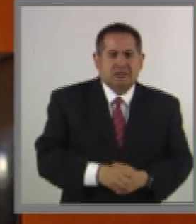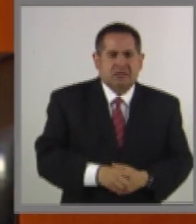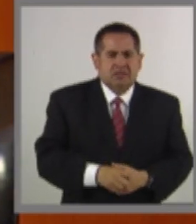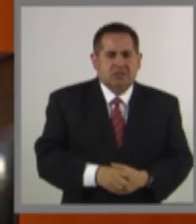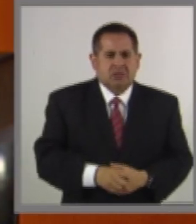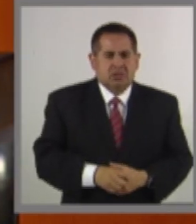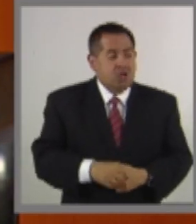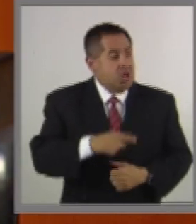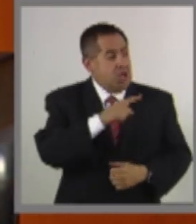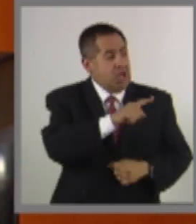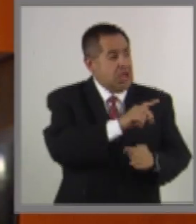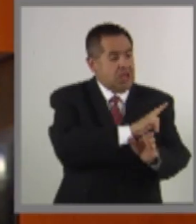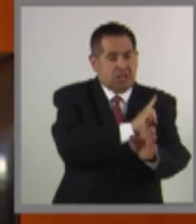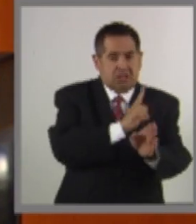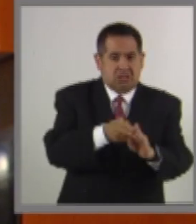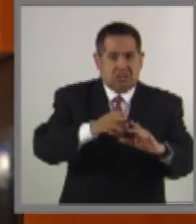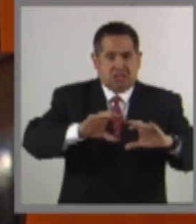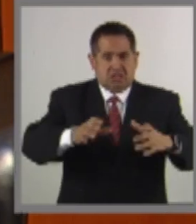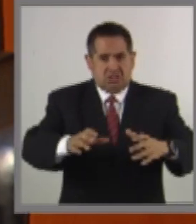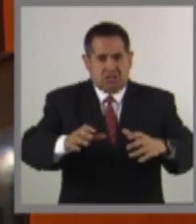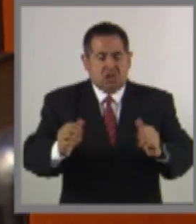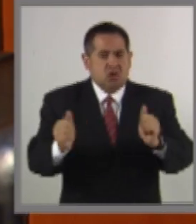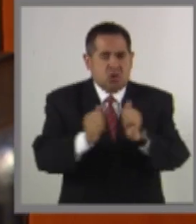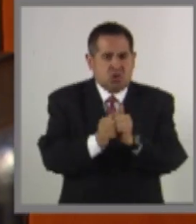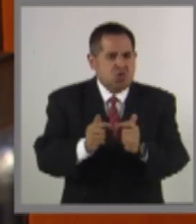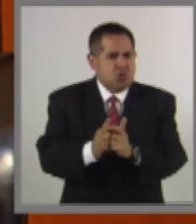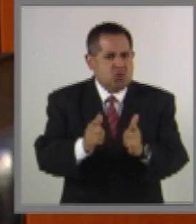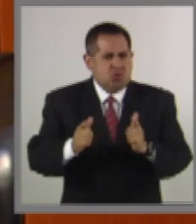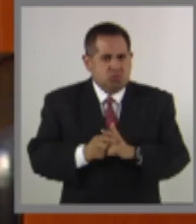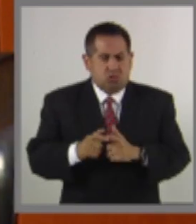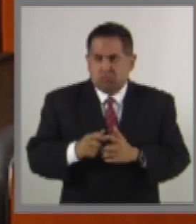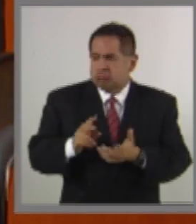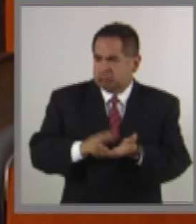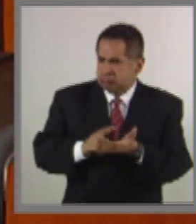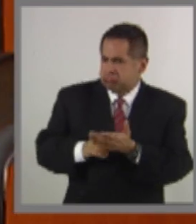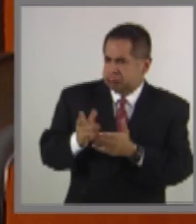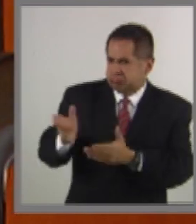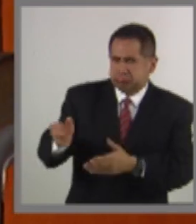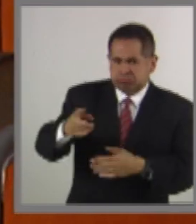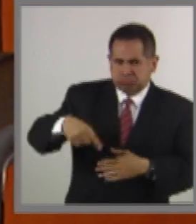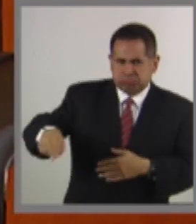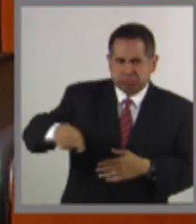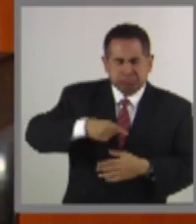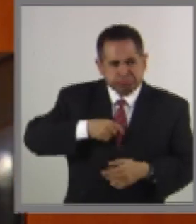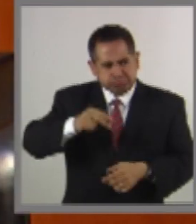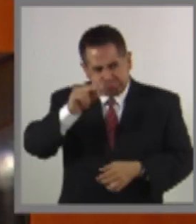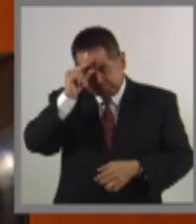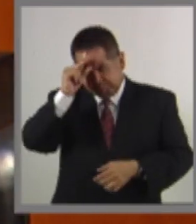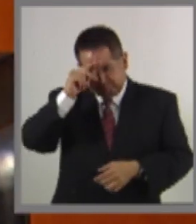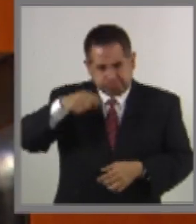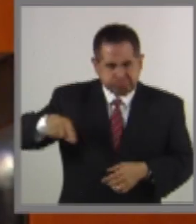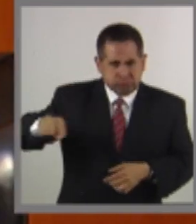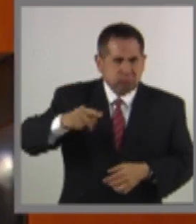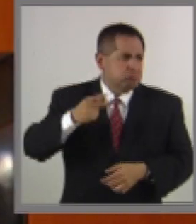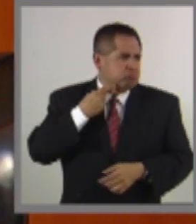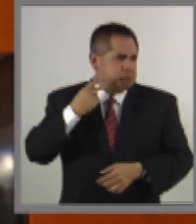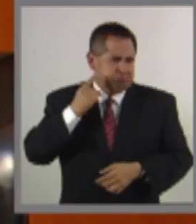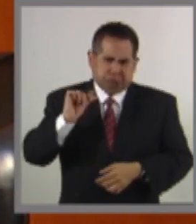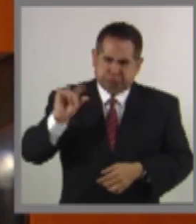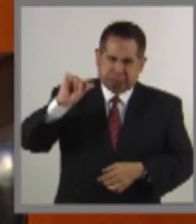Se incorporó con un grupo muy valioso, inteligente, de